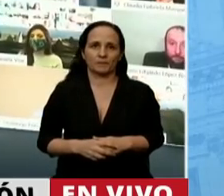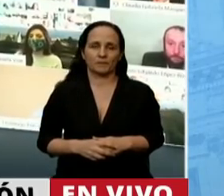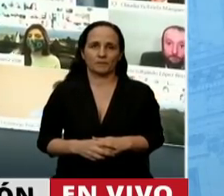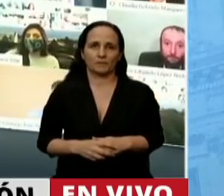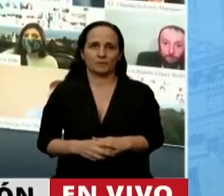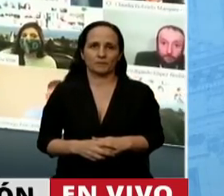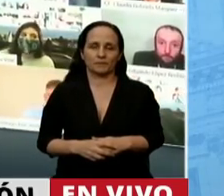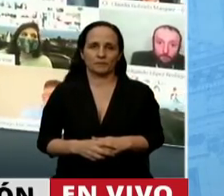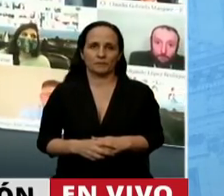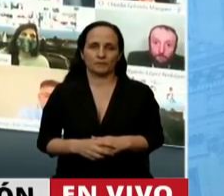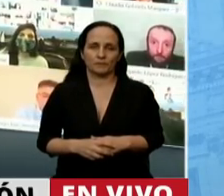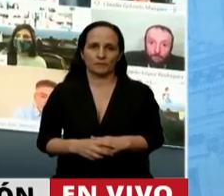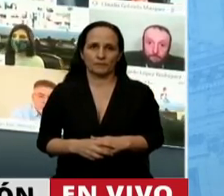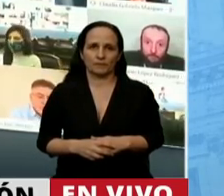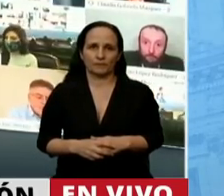Ah.